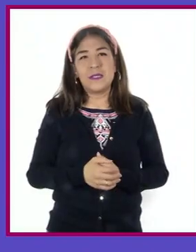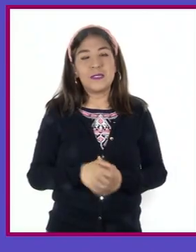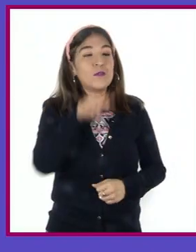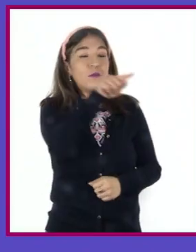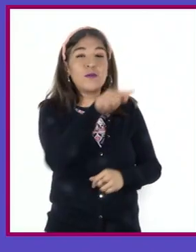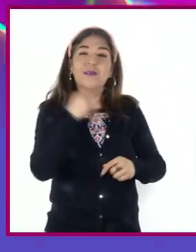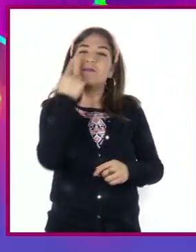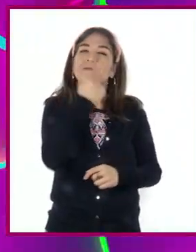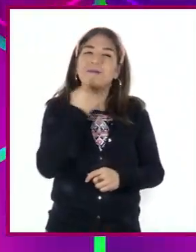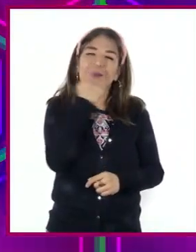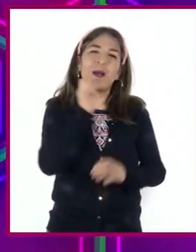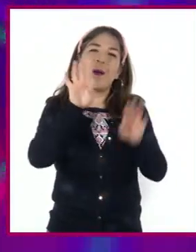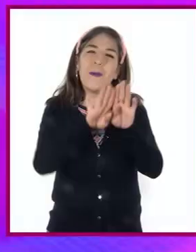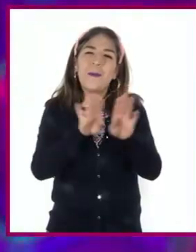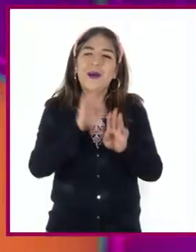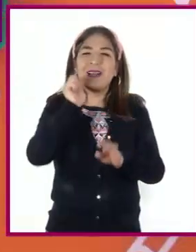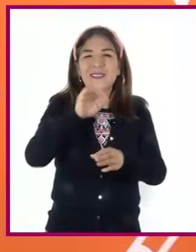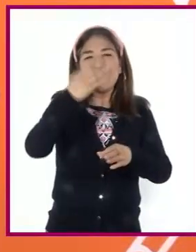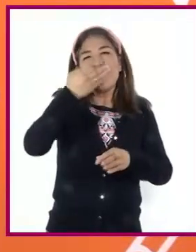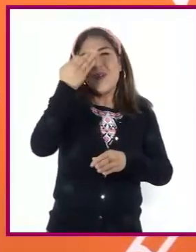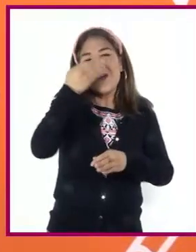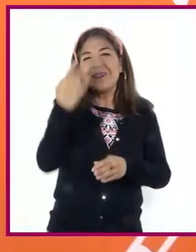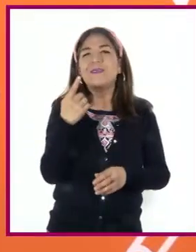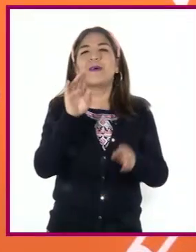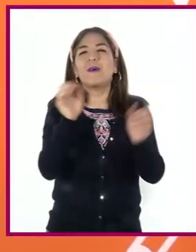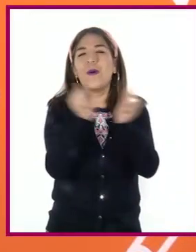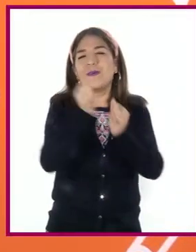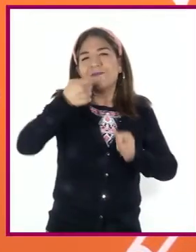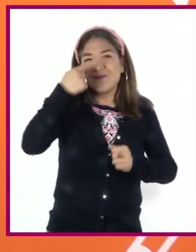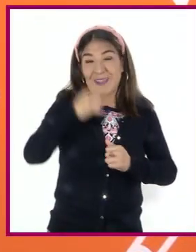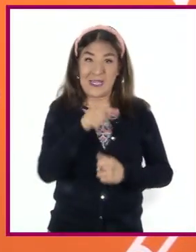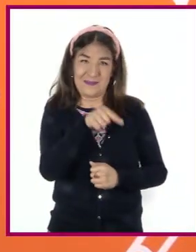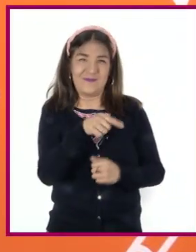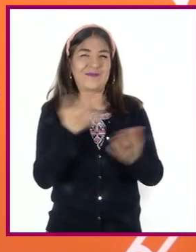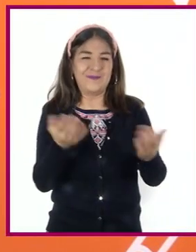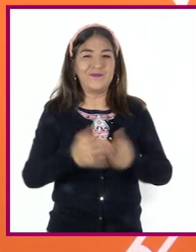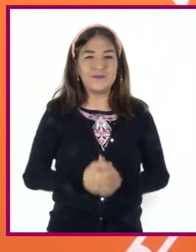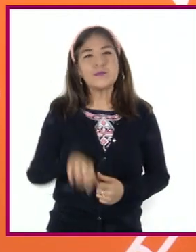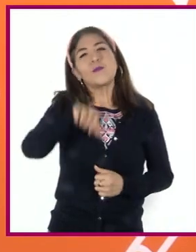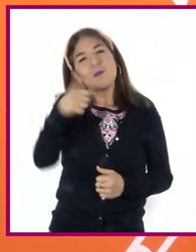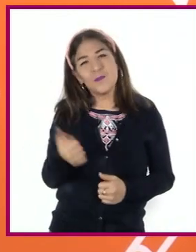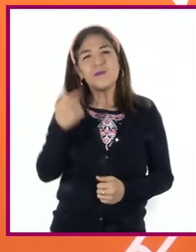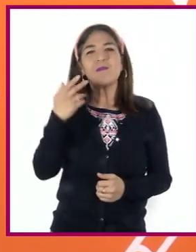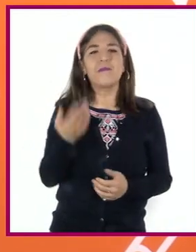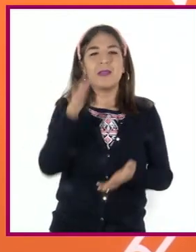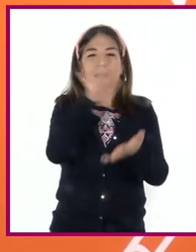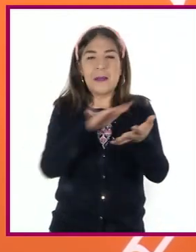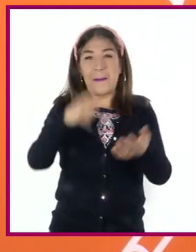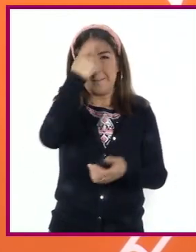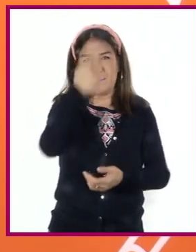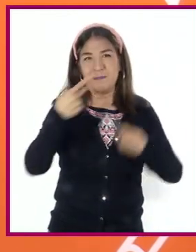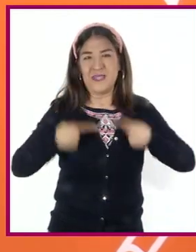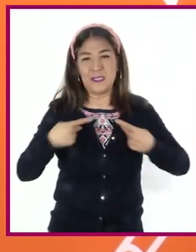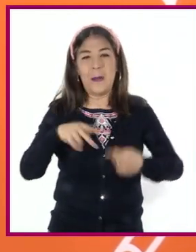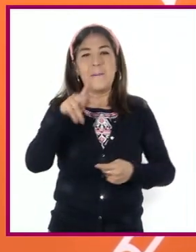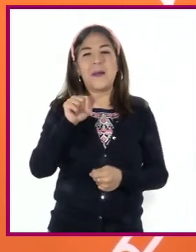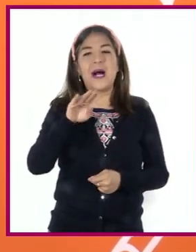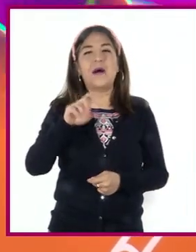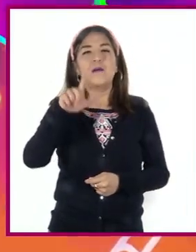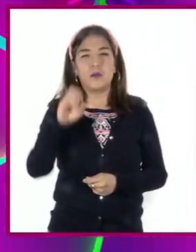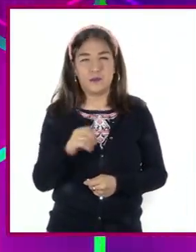amor lo hace sentir diferente, pero lo exagera con esta hipérbole. Incluso el autor sabe